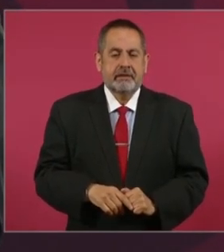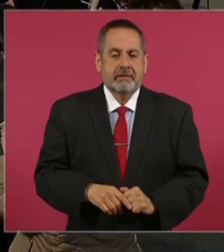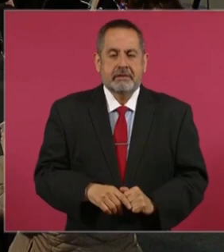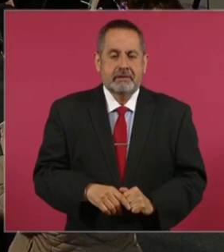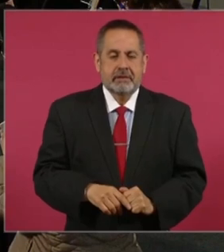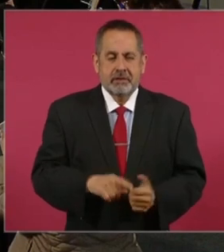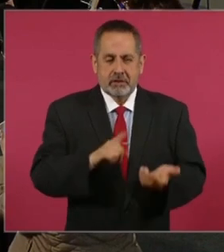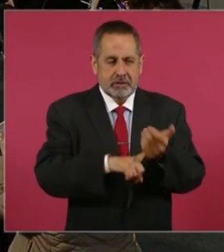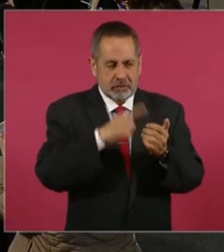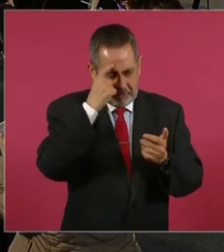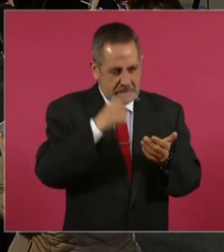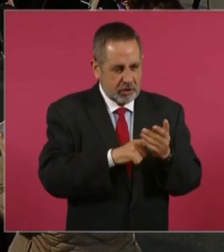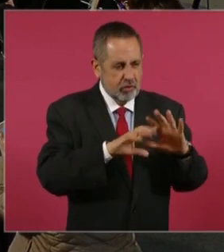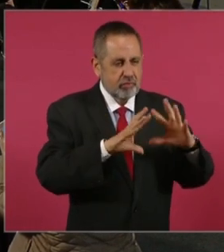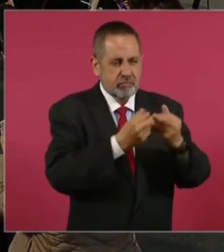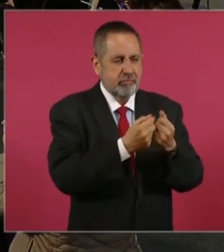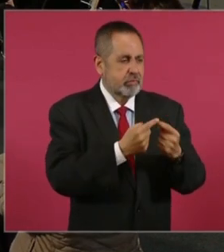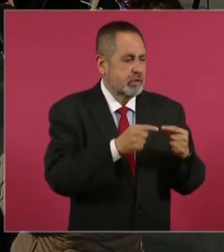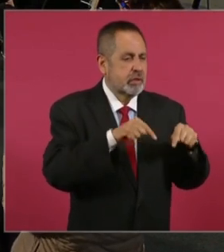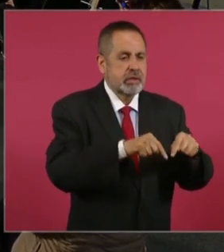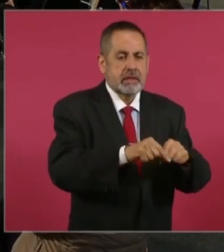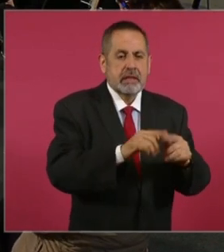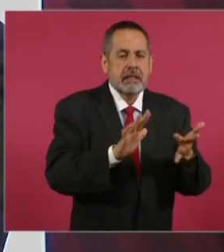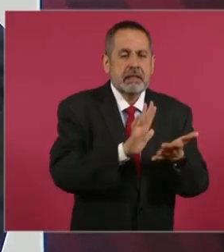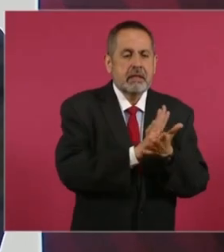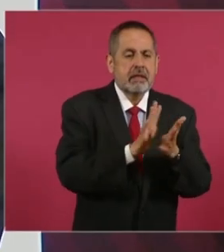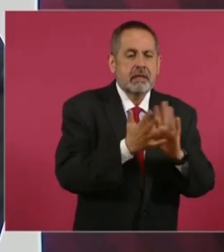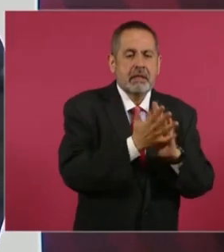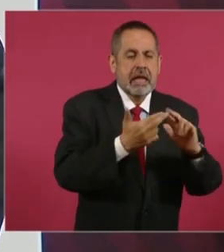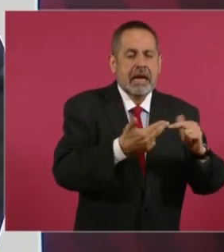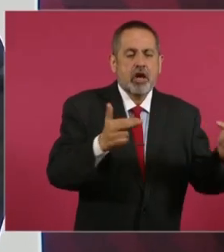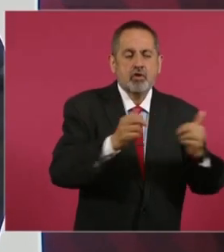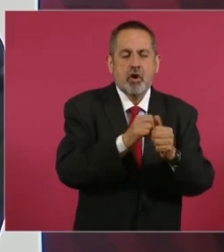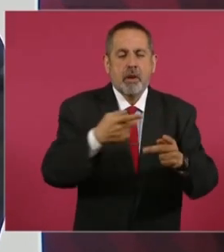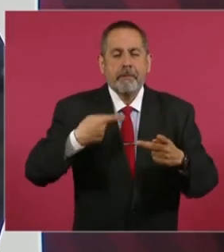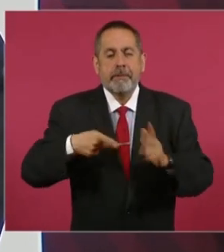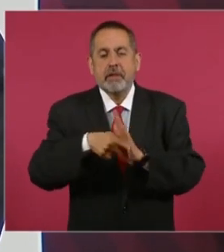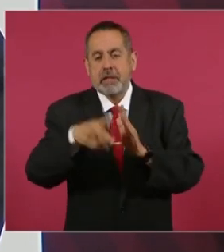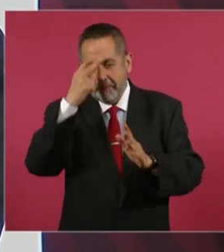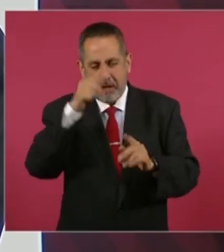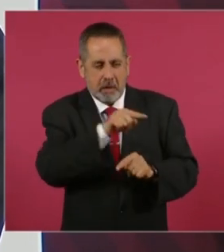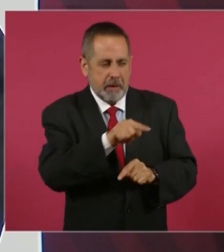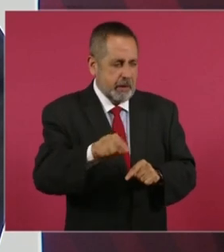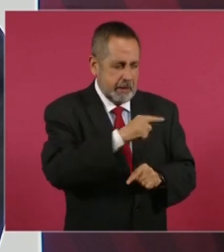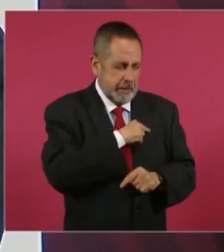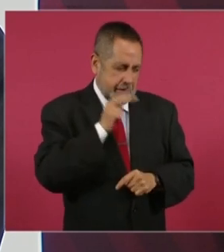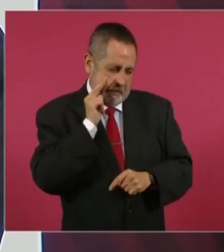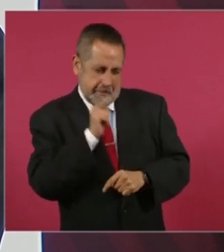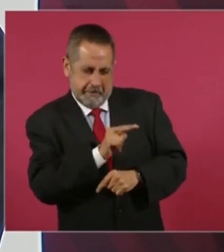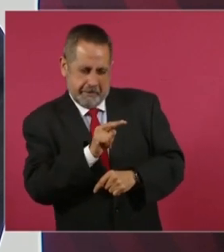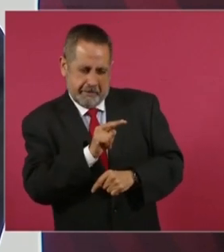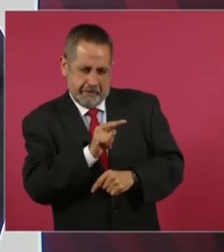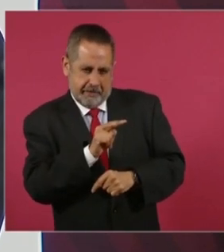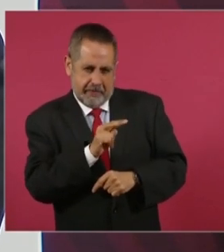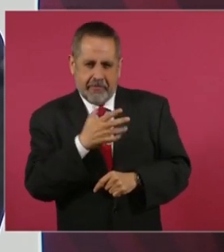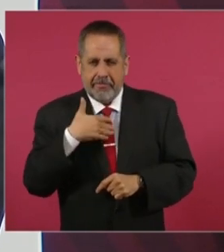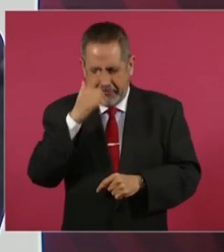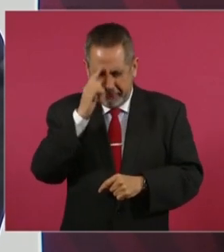tiene vínculos pues con periodistas de México que ya los tengo también como se dice en el béisbol